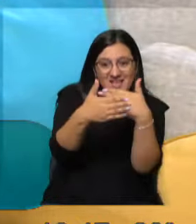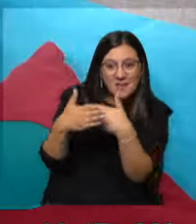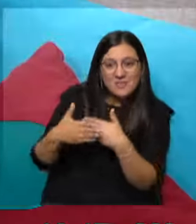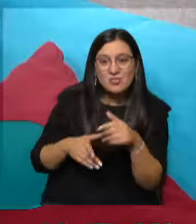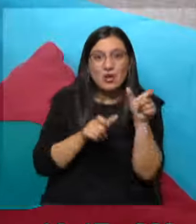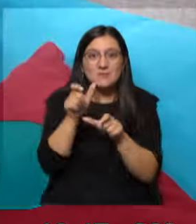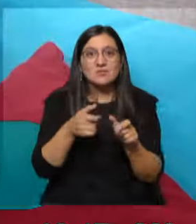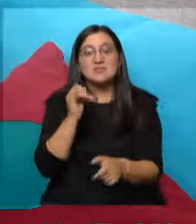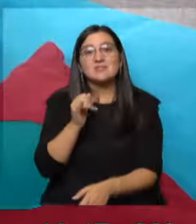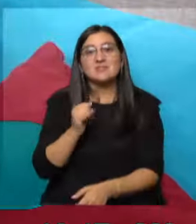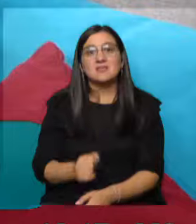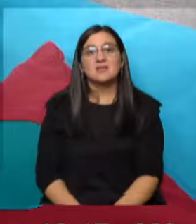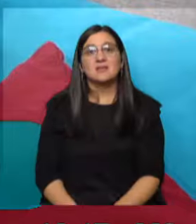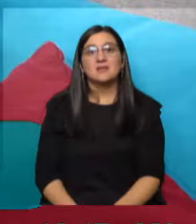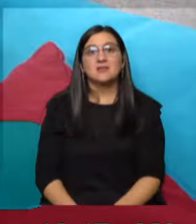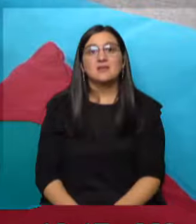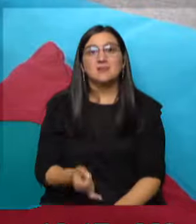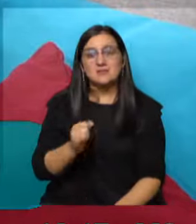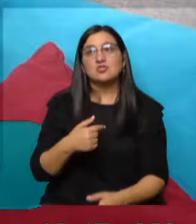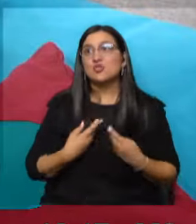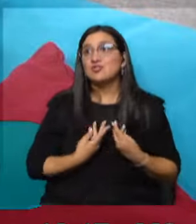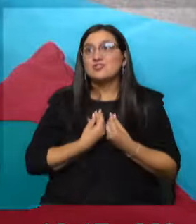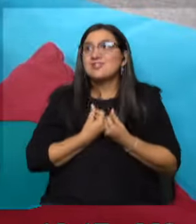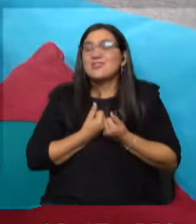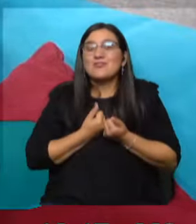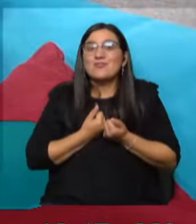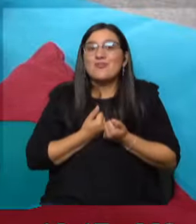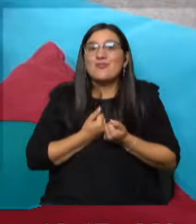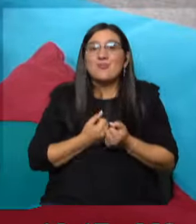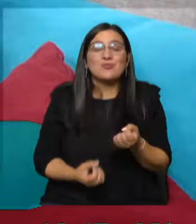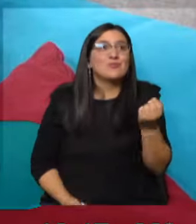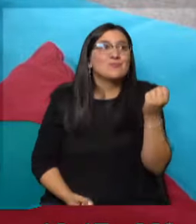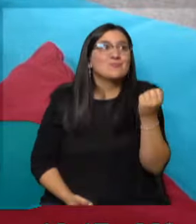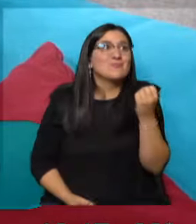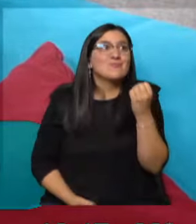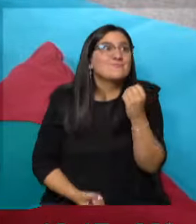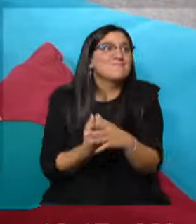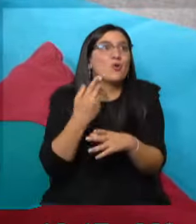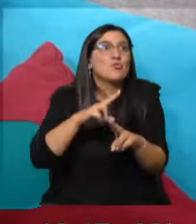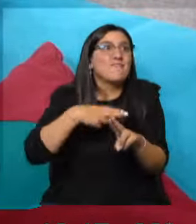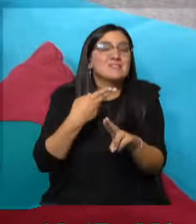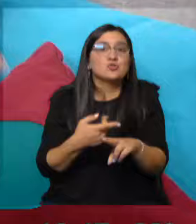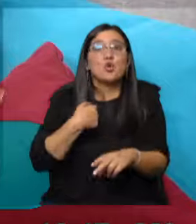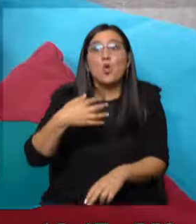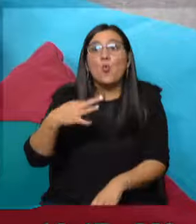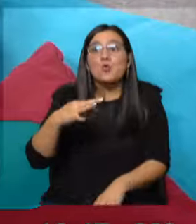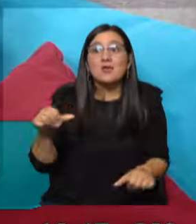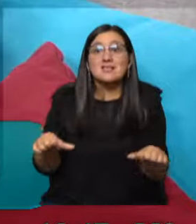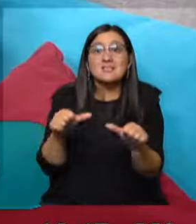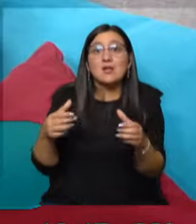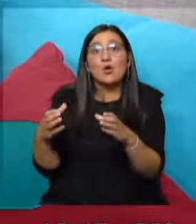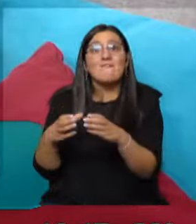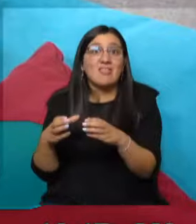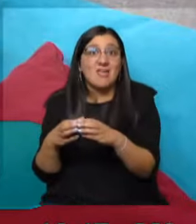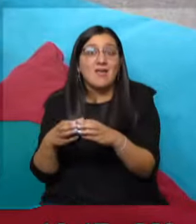con la gente? Sí, bueno, sí, yo siento que estoy como en un renacer, ¿no? Porque lo único que había hecho era con la